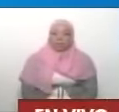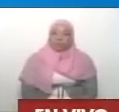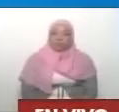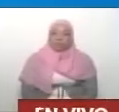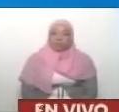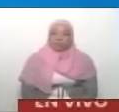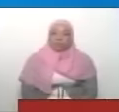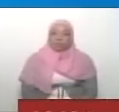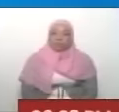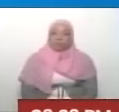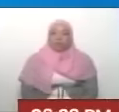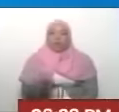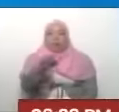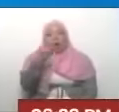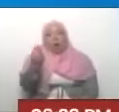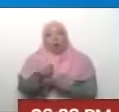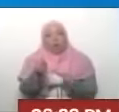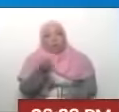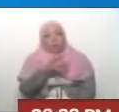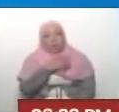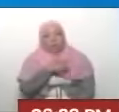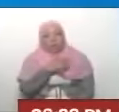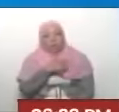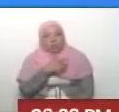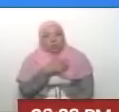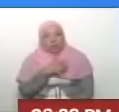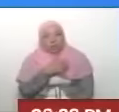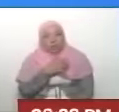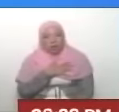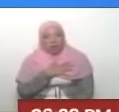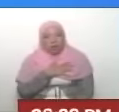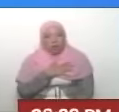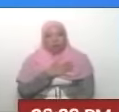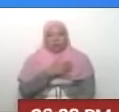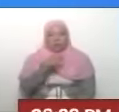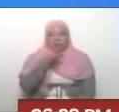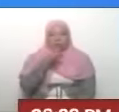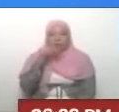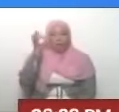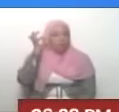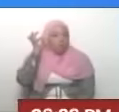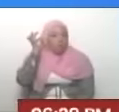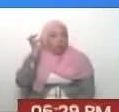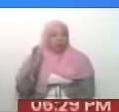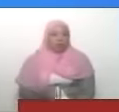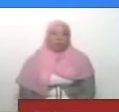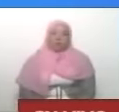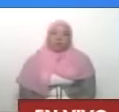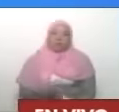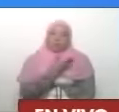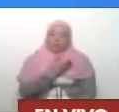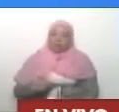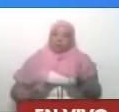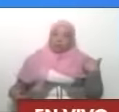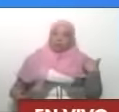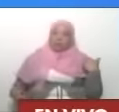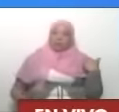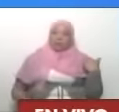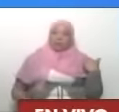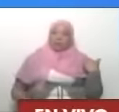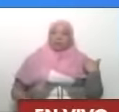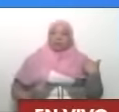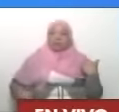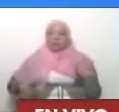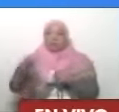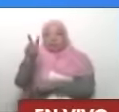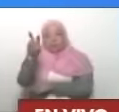Verdaderamente. ¿Cómo se sienten ustedes? ¿Qué me cuentan conversadito? Grecia. Bueno, presidente, como lo dijimos el día